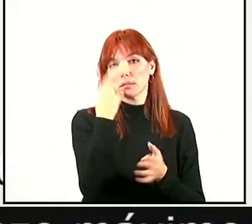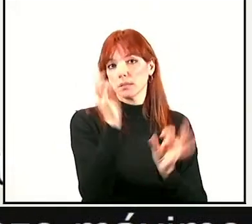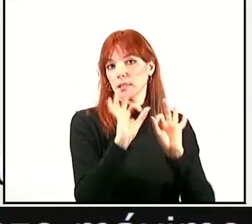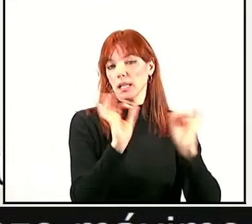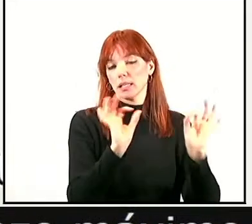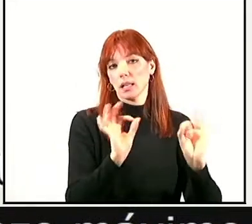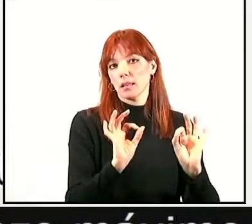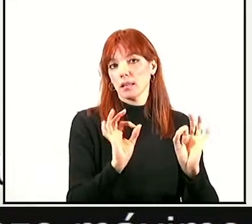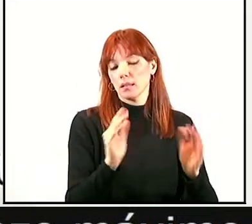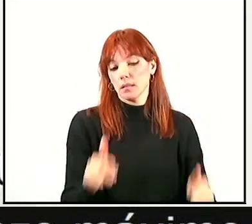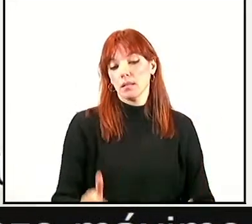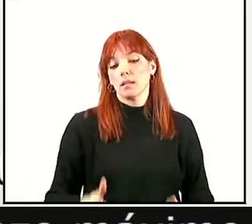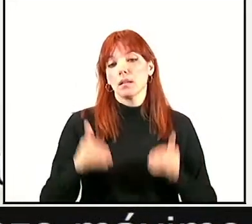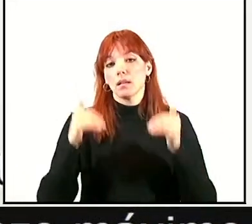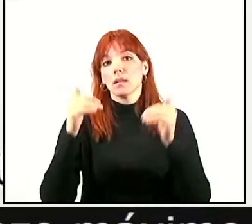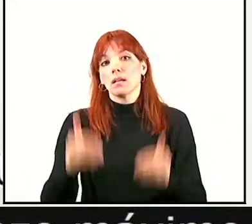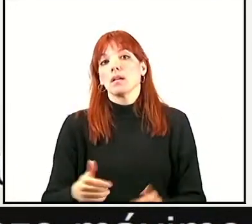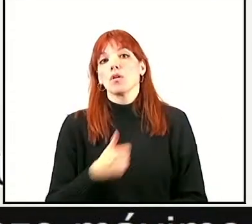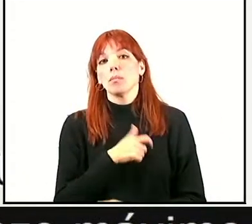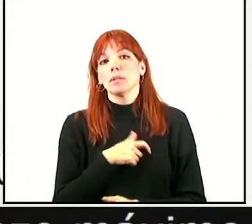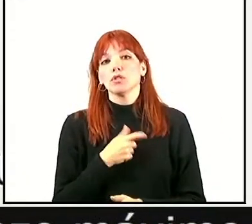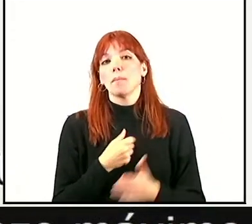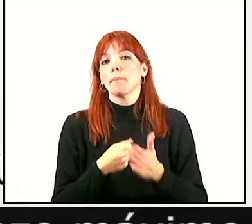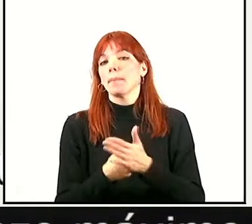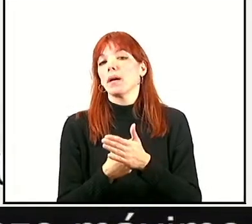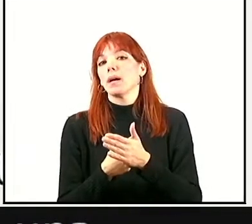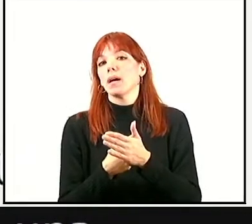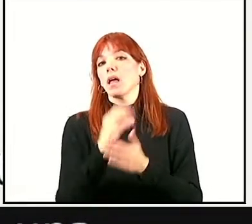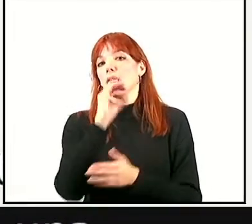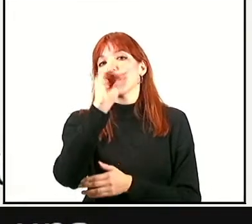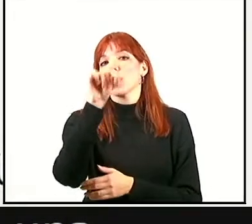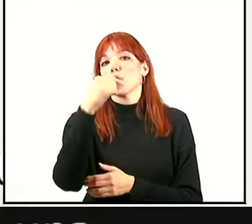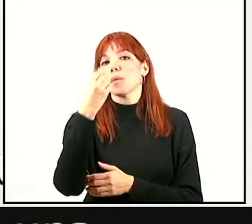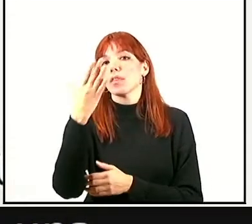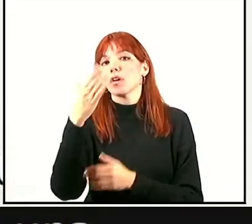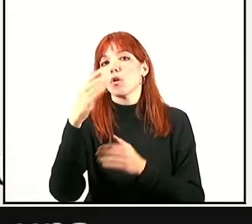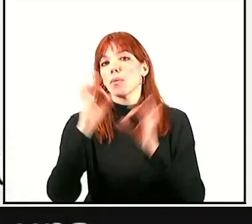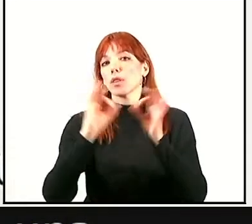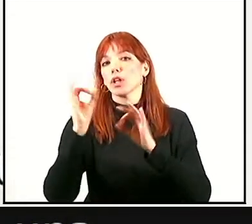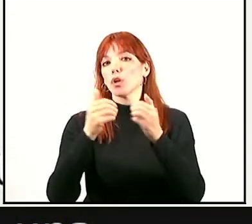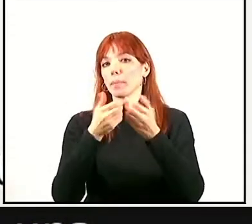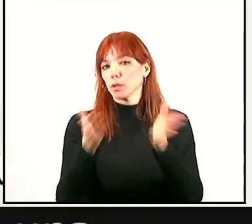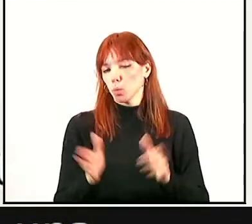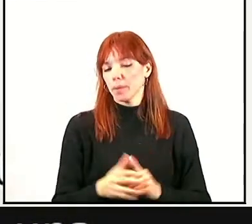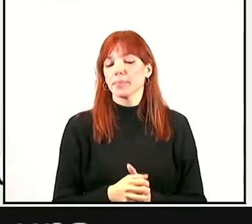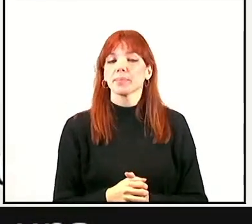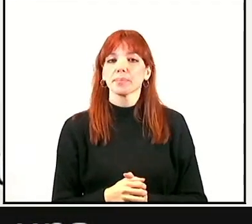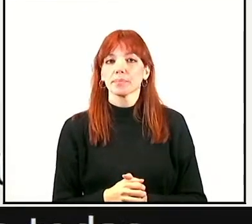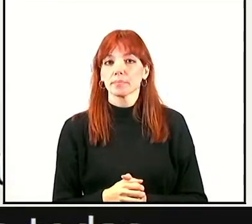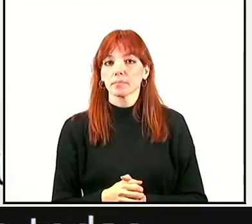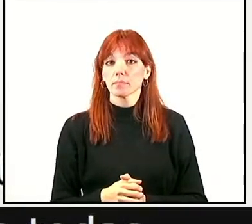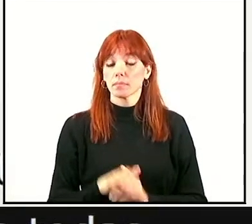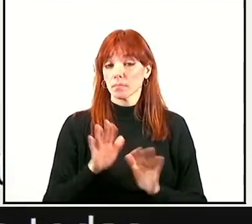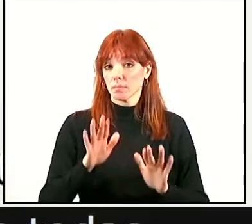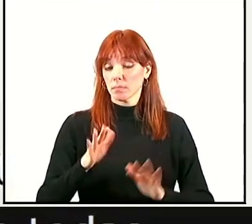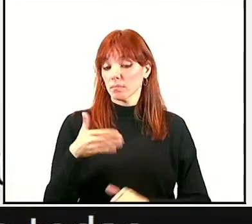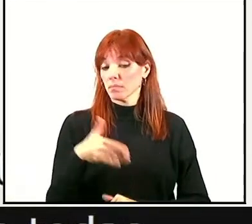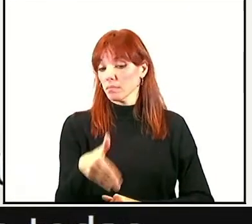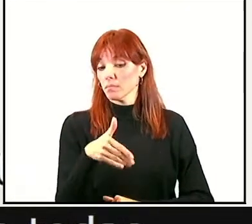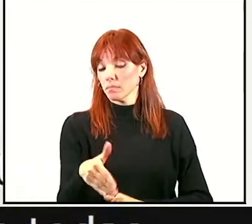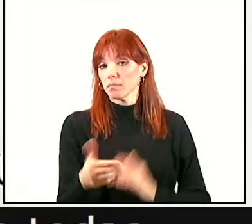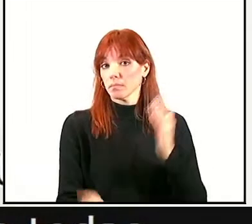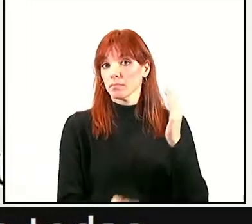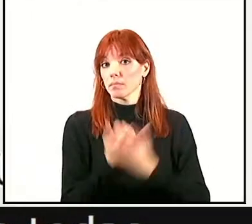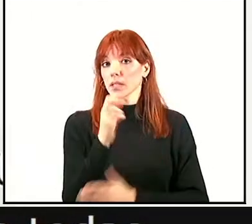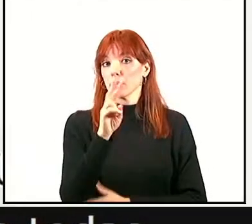máxima de apertura del 0,5%. De todas maneras, como digo, el próximo 24 de enero